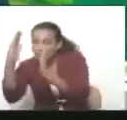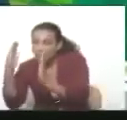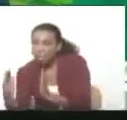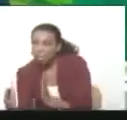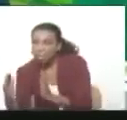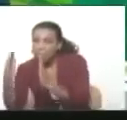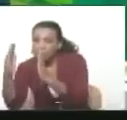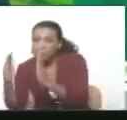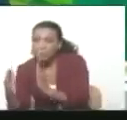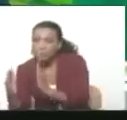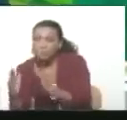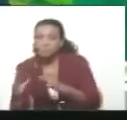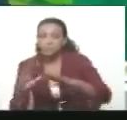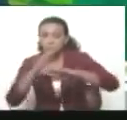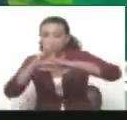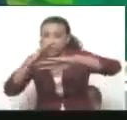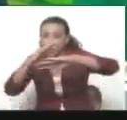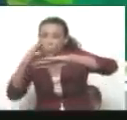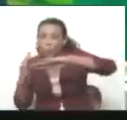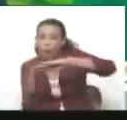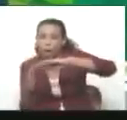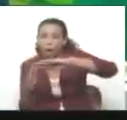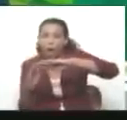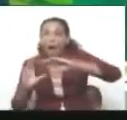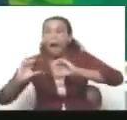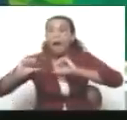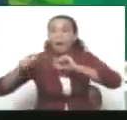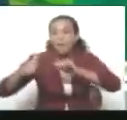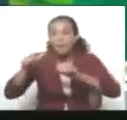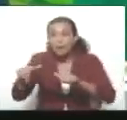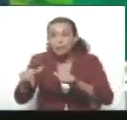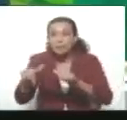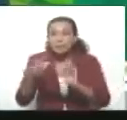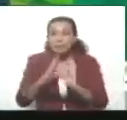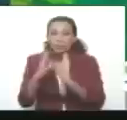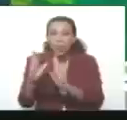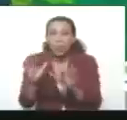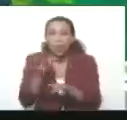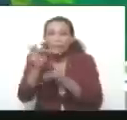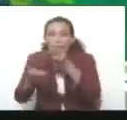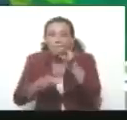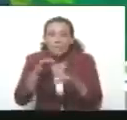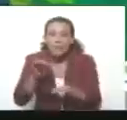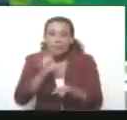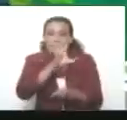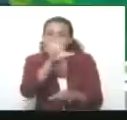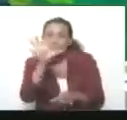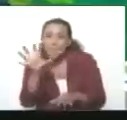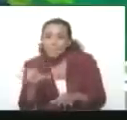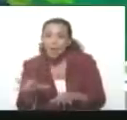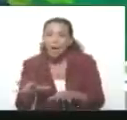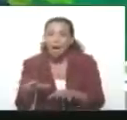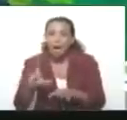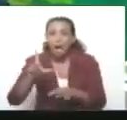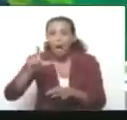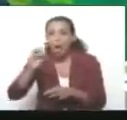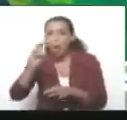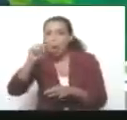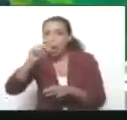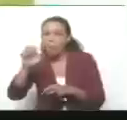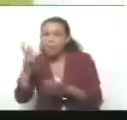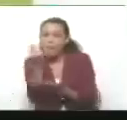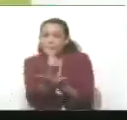luego comienzan entonces a definir en sus mapas en Londres lo que